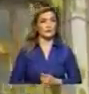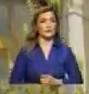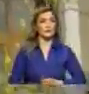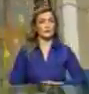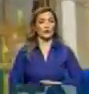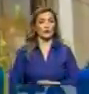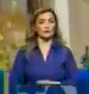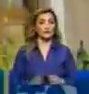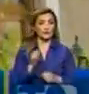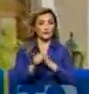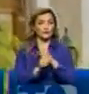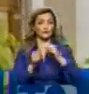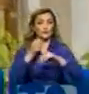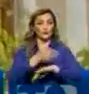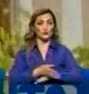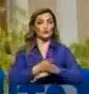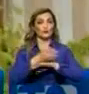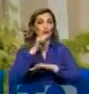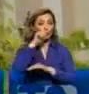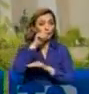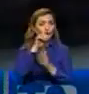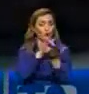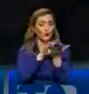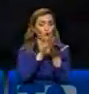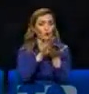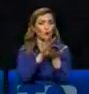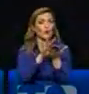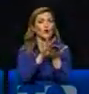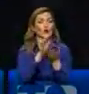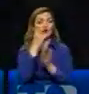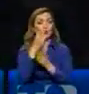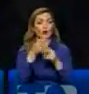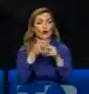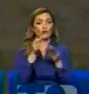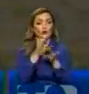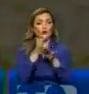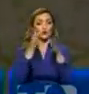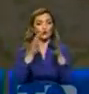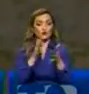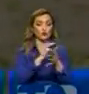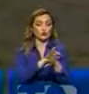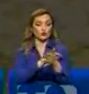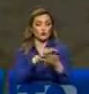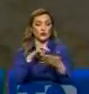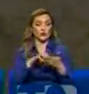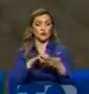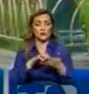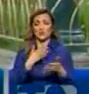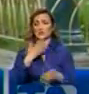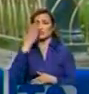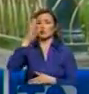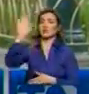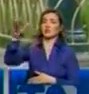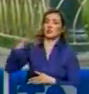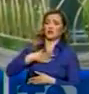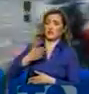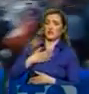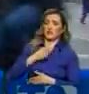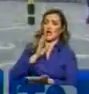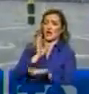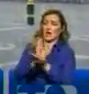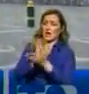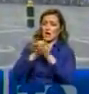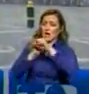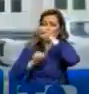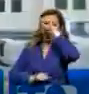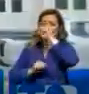Un año después de ser separados del cargo, dos exfuncionarios del municipio de Cayambe se atrevieron a hablar, pese a las consecuencias que